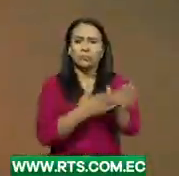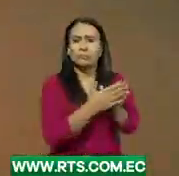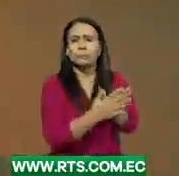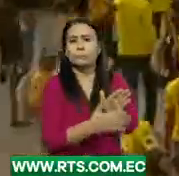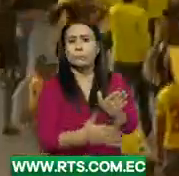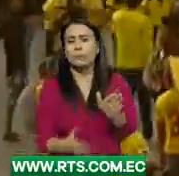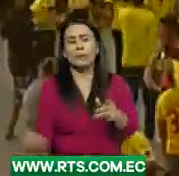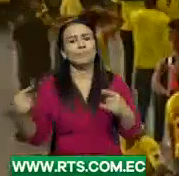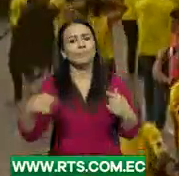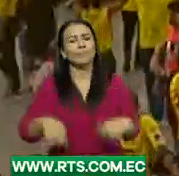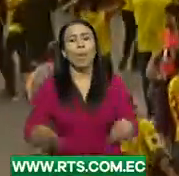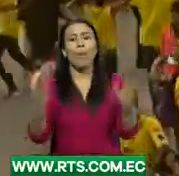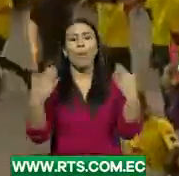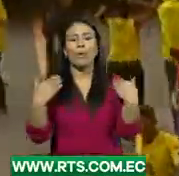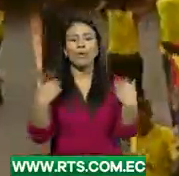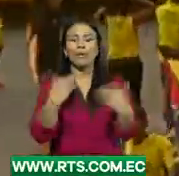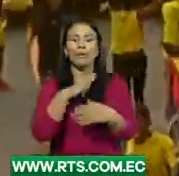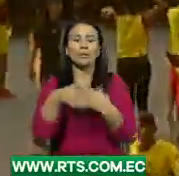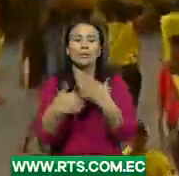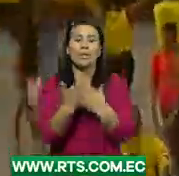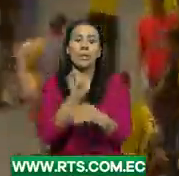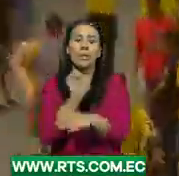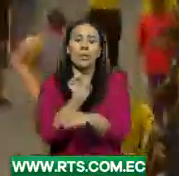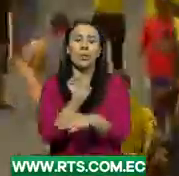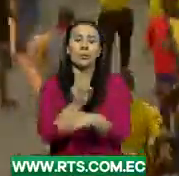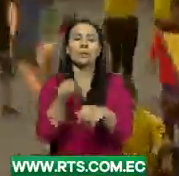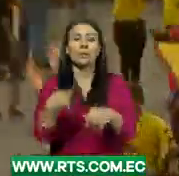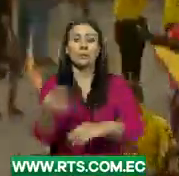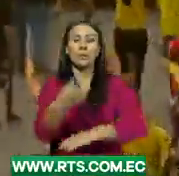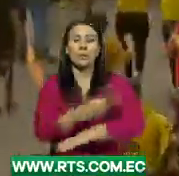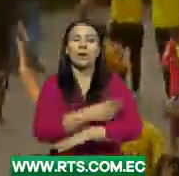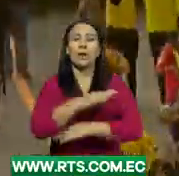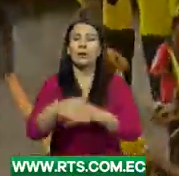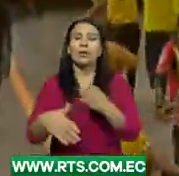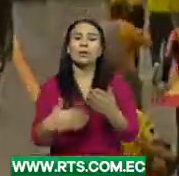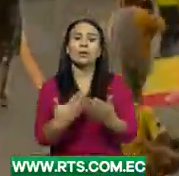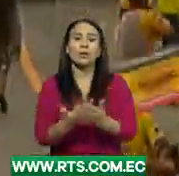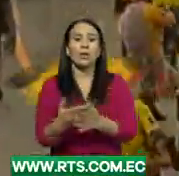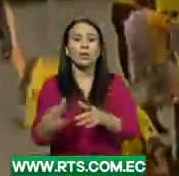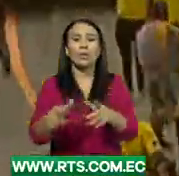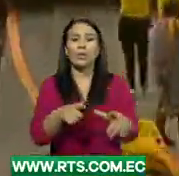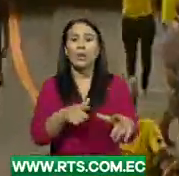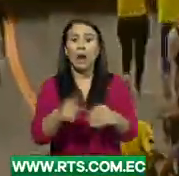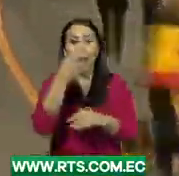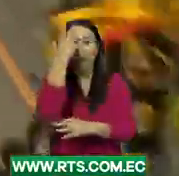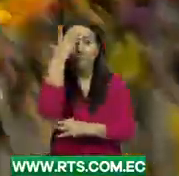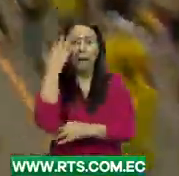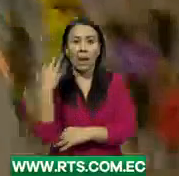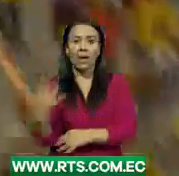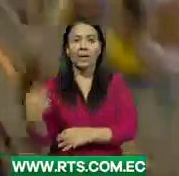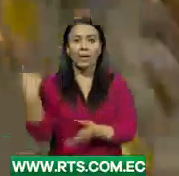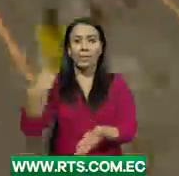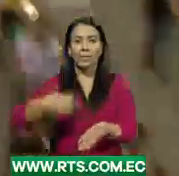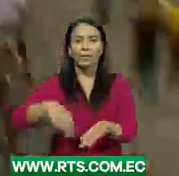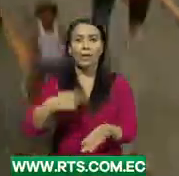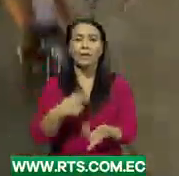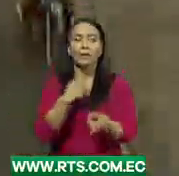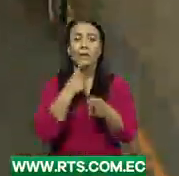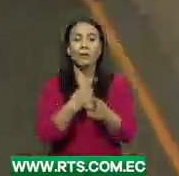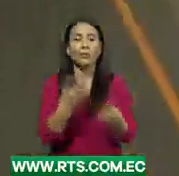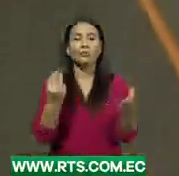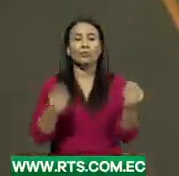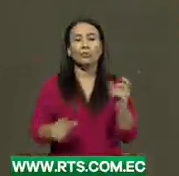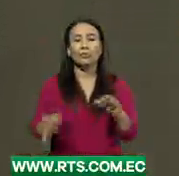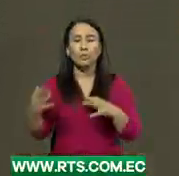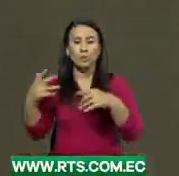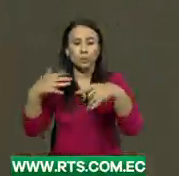Guayaquil y del Ecuador. Este día toda la afición amarilla estuvo de fiesta y por ello quisieron salir a las calles